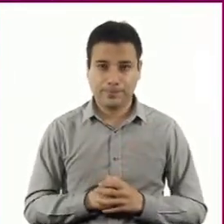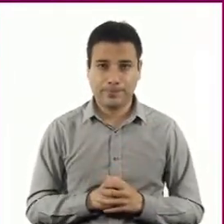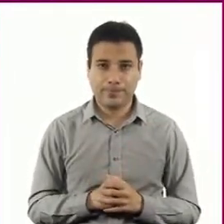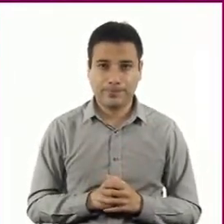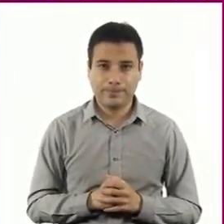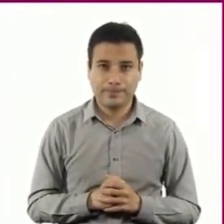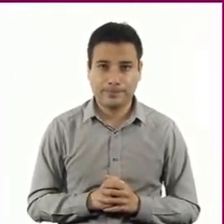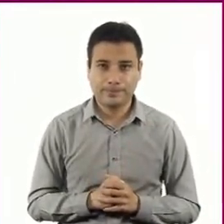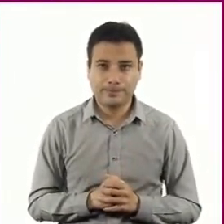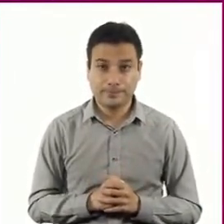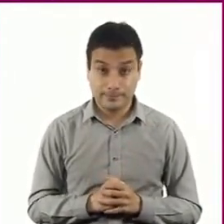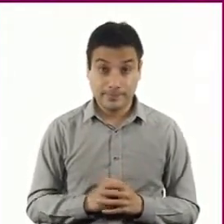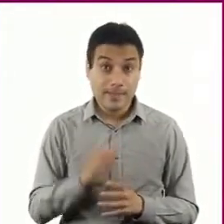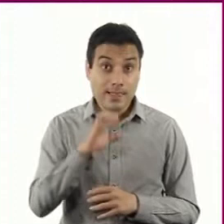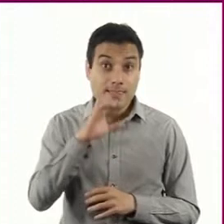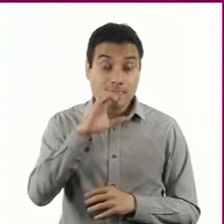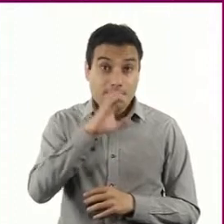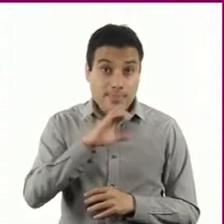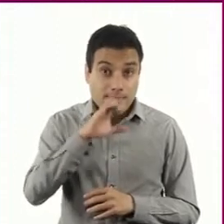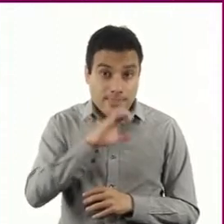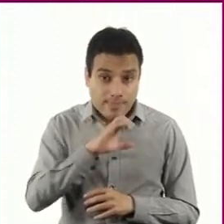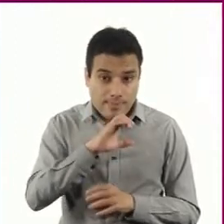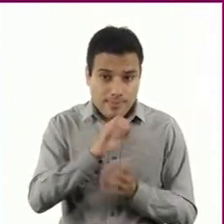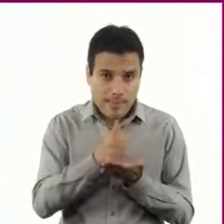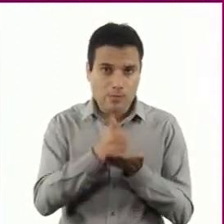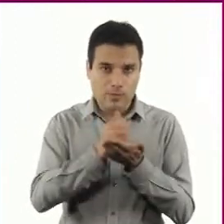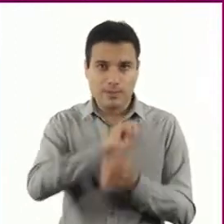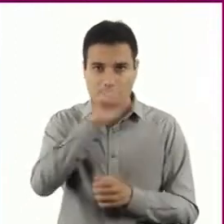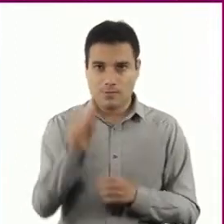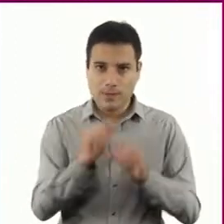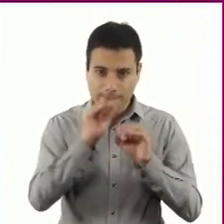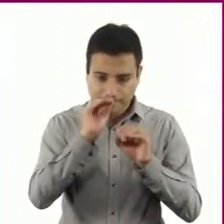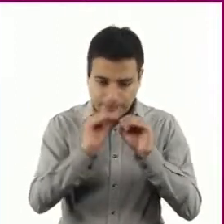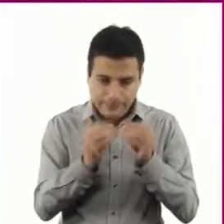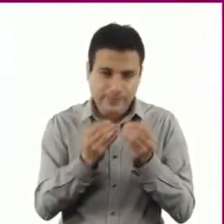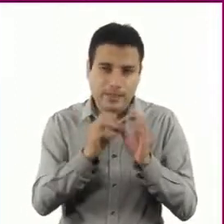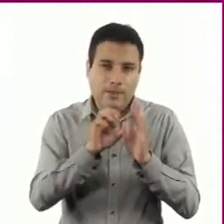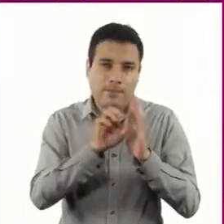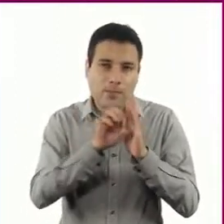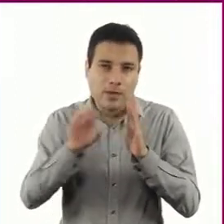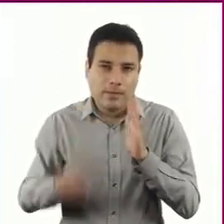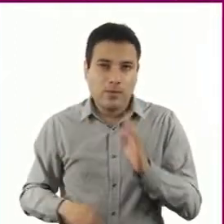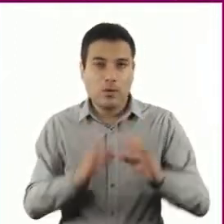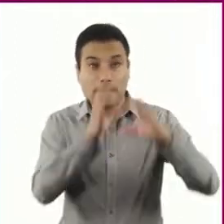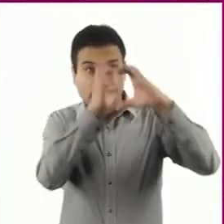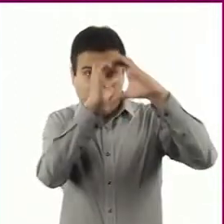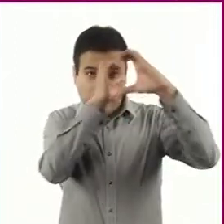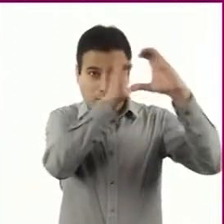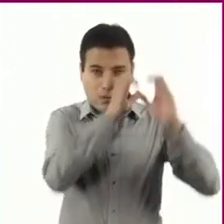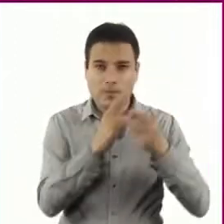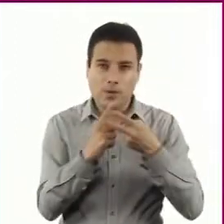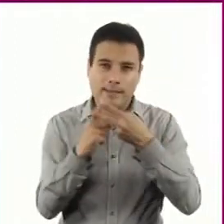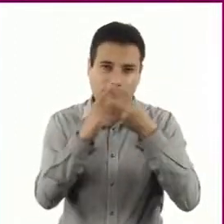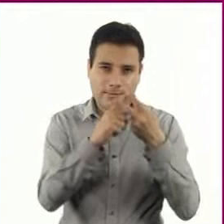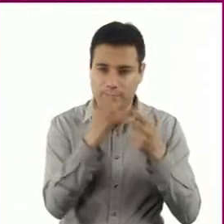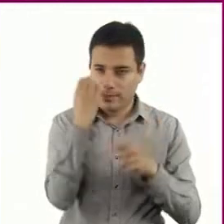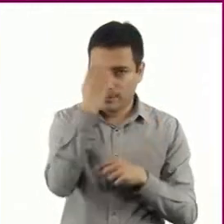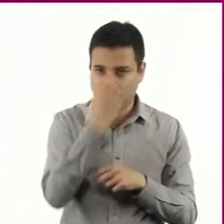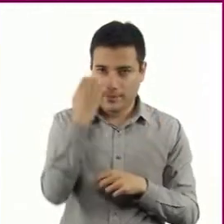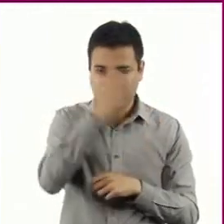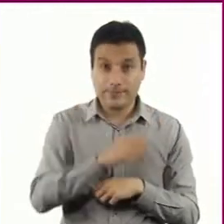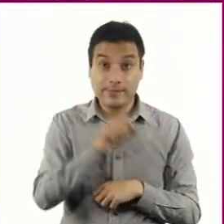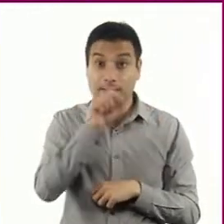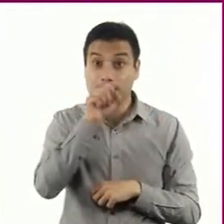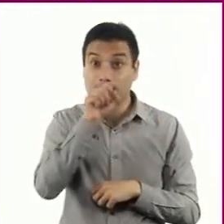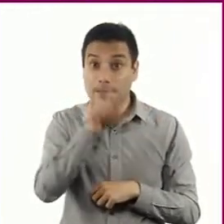La curiosidad ha llevado a inventar instrumentos como el telescopio para observar lo lejano, como el universo, y el